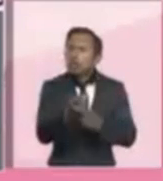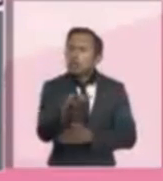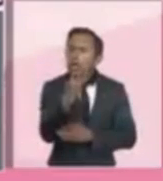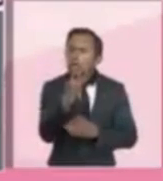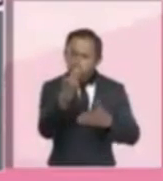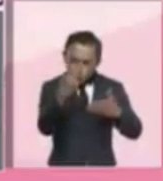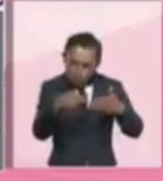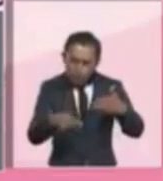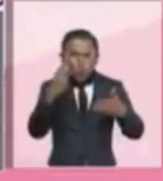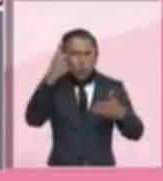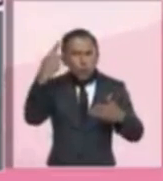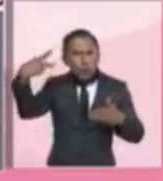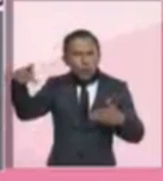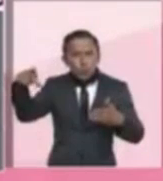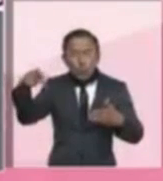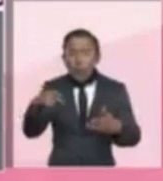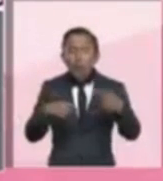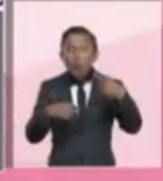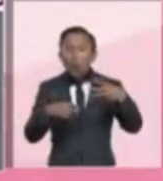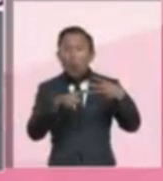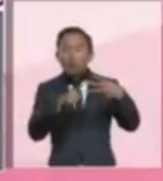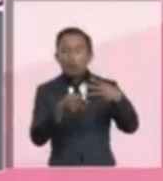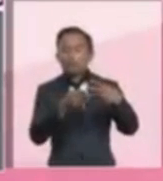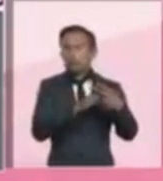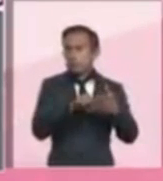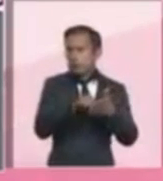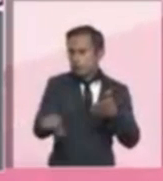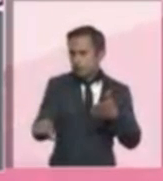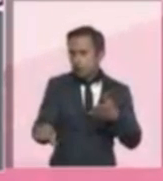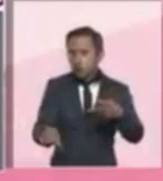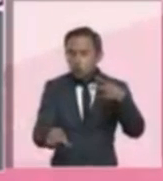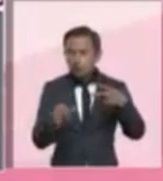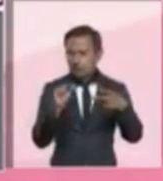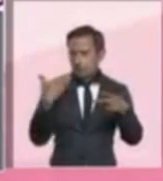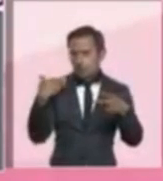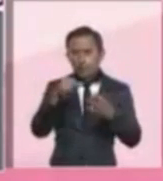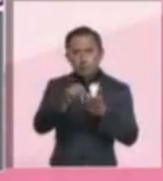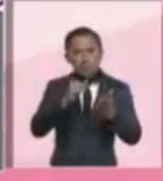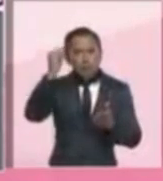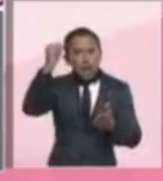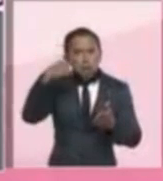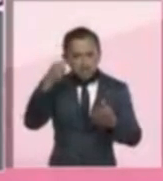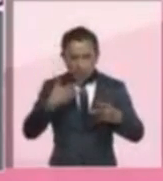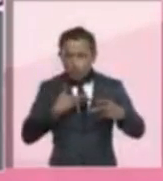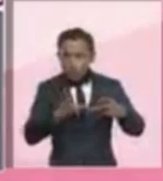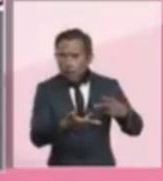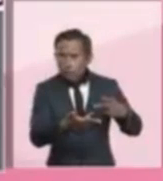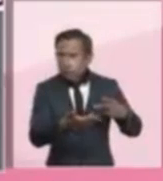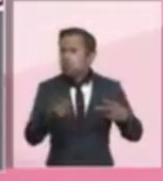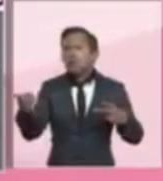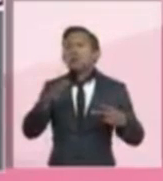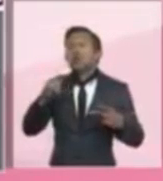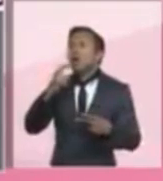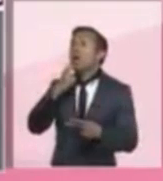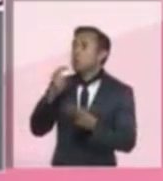ya se ha dado de baja, pero los otros dos todavía durante el mes de abril ahí estaban. Se lo agradezco mucho, Andrés Manuel. El